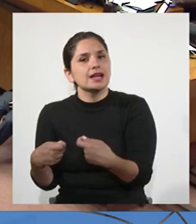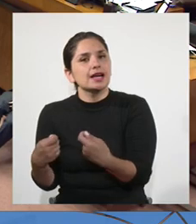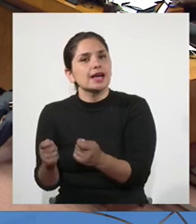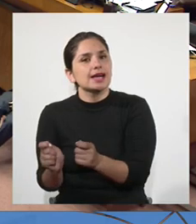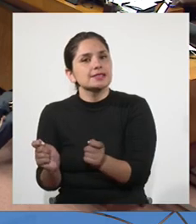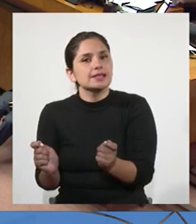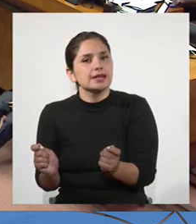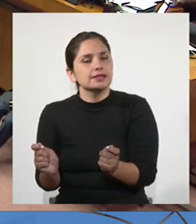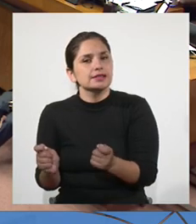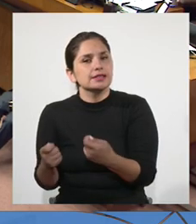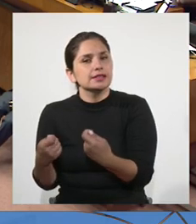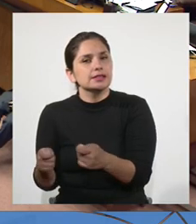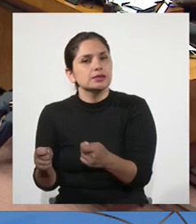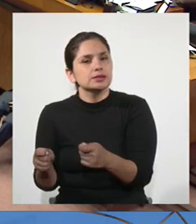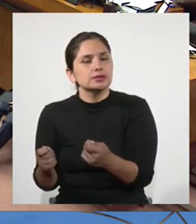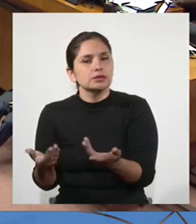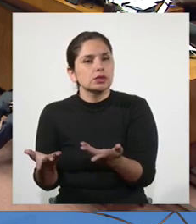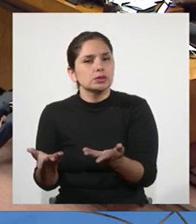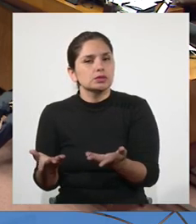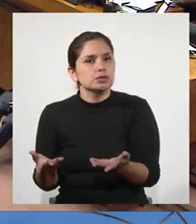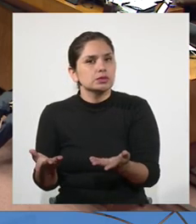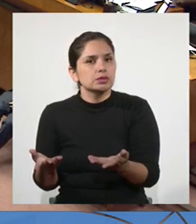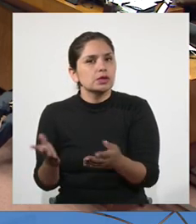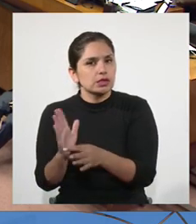Muy bien.